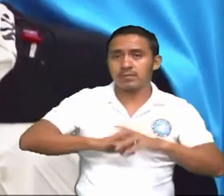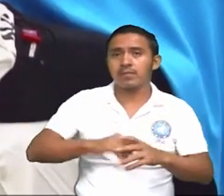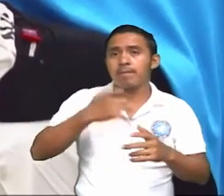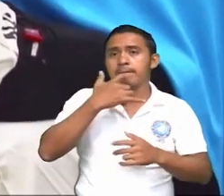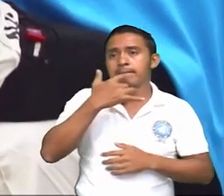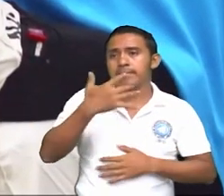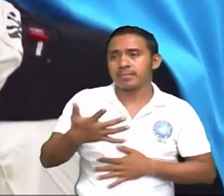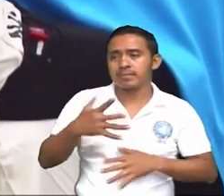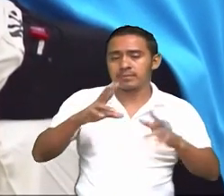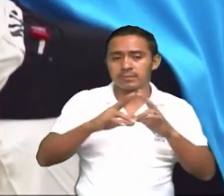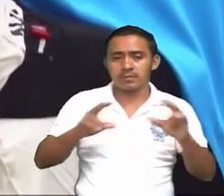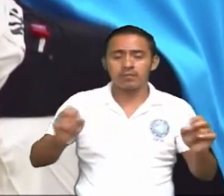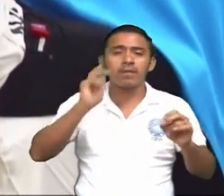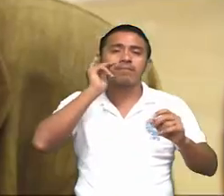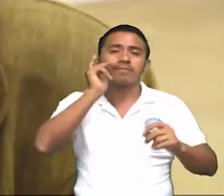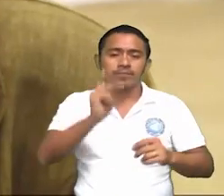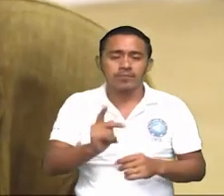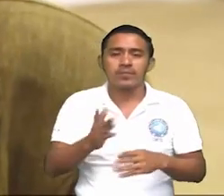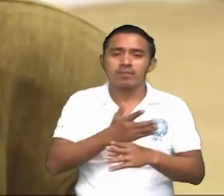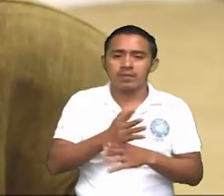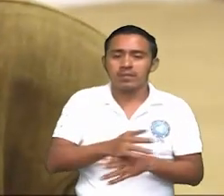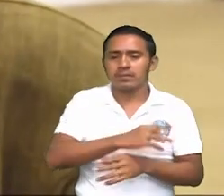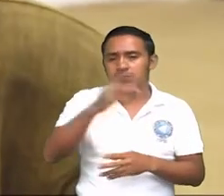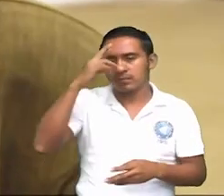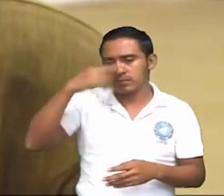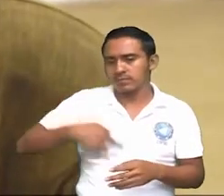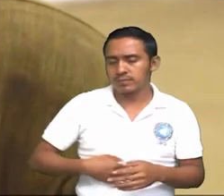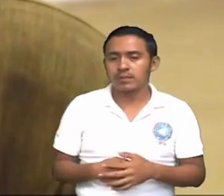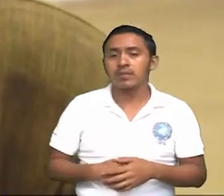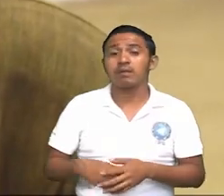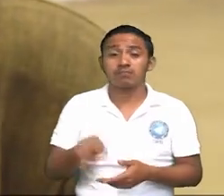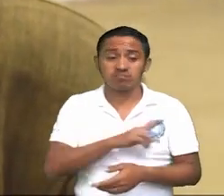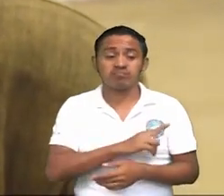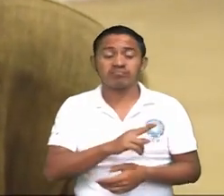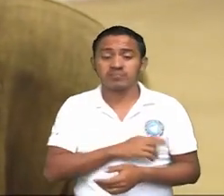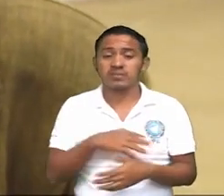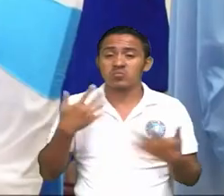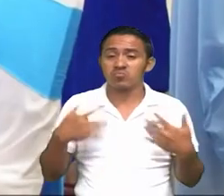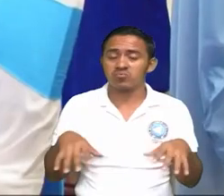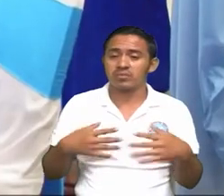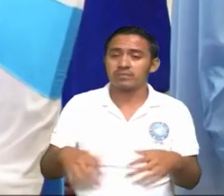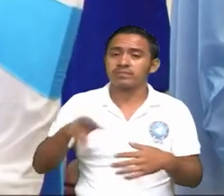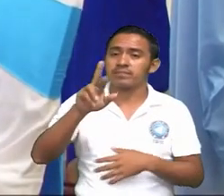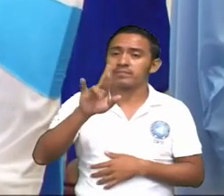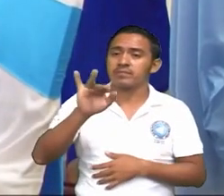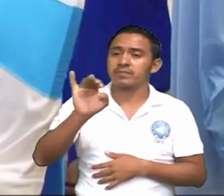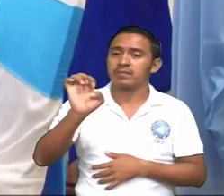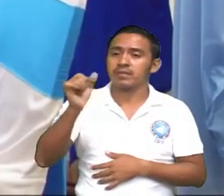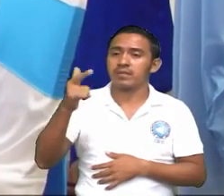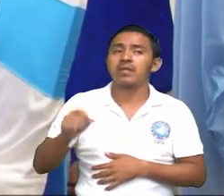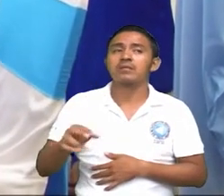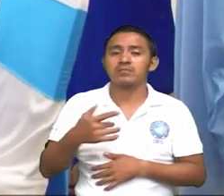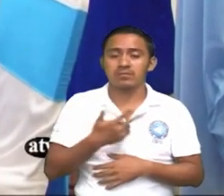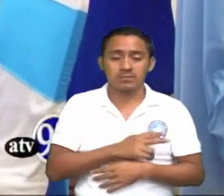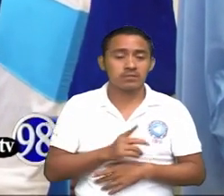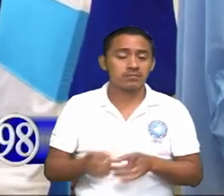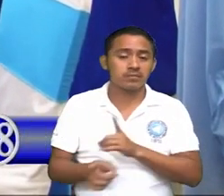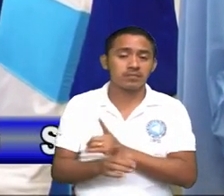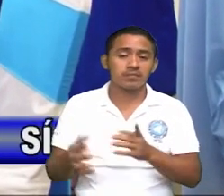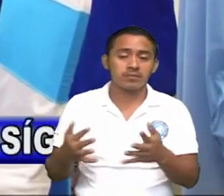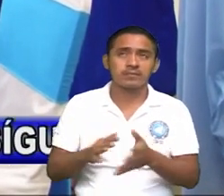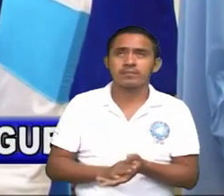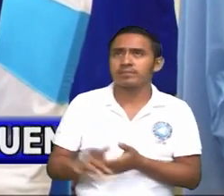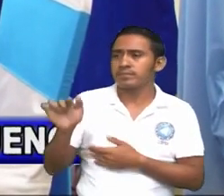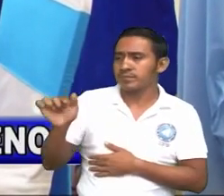porque el país reconoce, las autoridades reconocen que hay riesgo, entonces hay que prepararse bien. En el caso de Costa